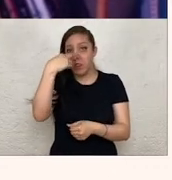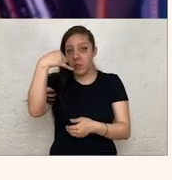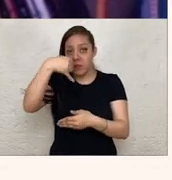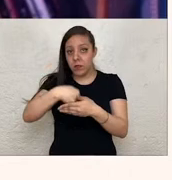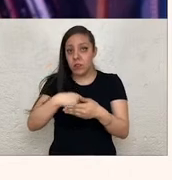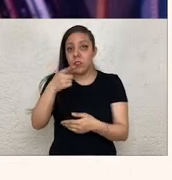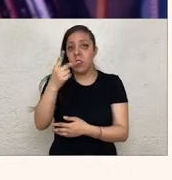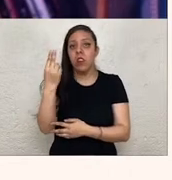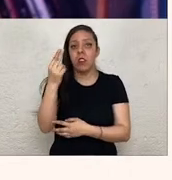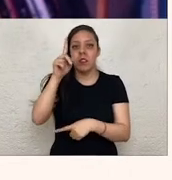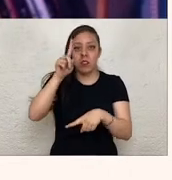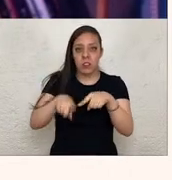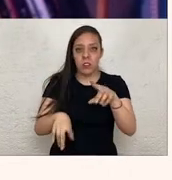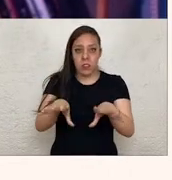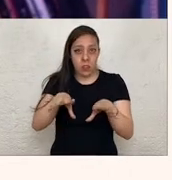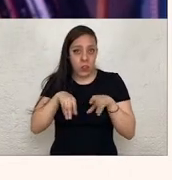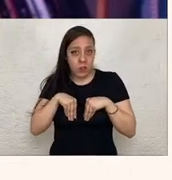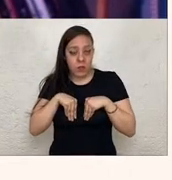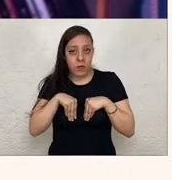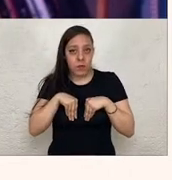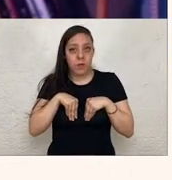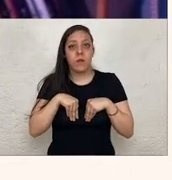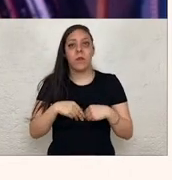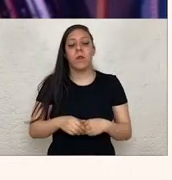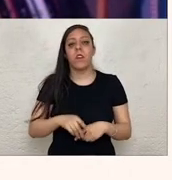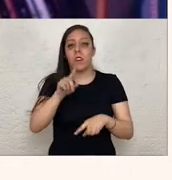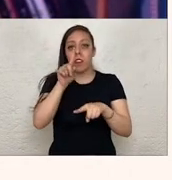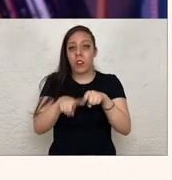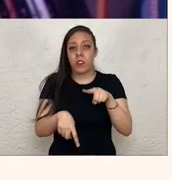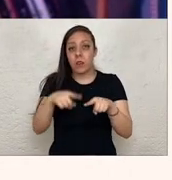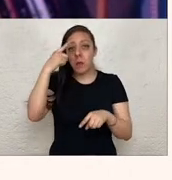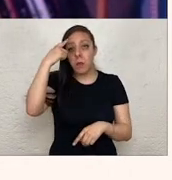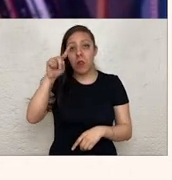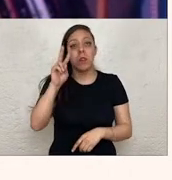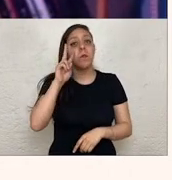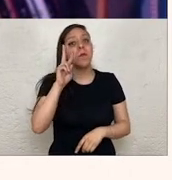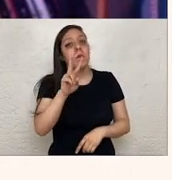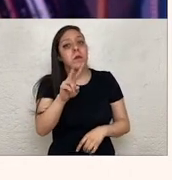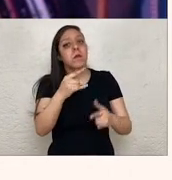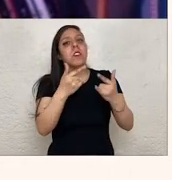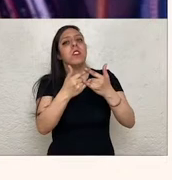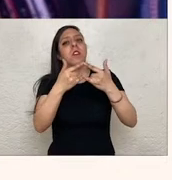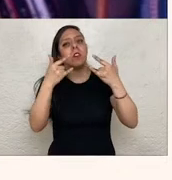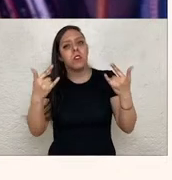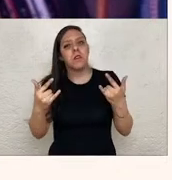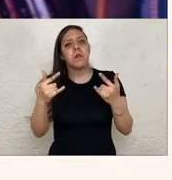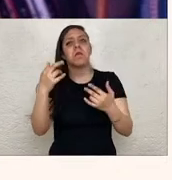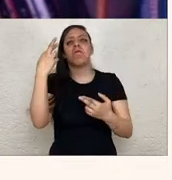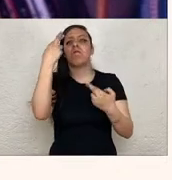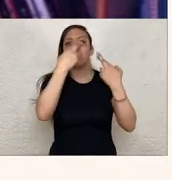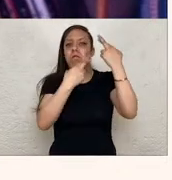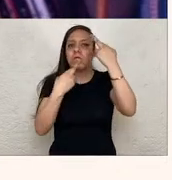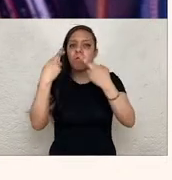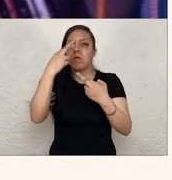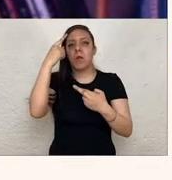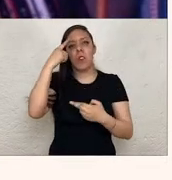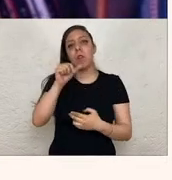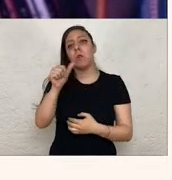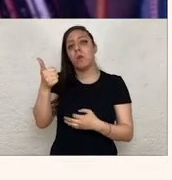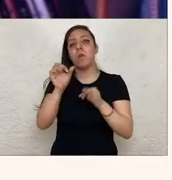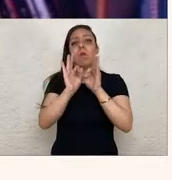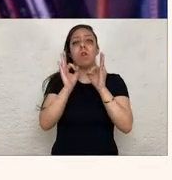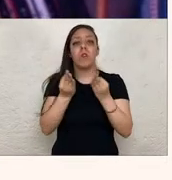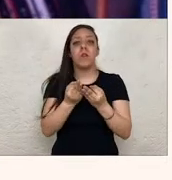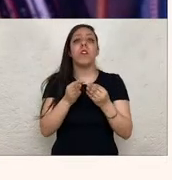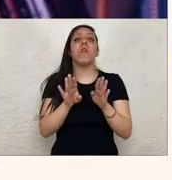¿no? De necesitamos hacer como un ejercicio de descolonización de nuestras fuentes historiográficas, de nuestros recursos, de nuestro material